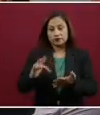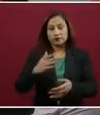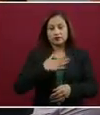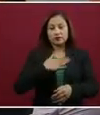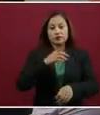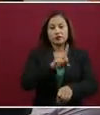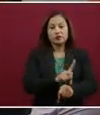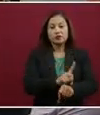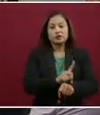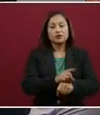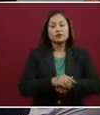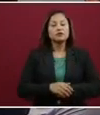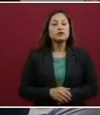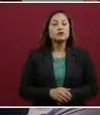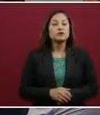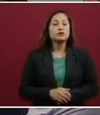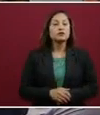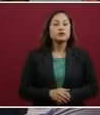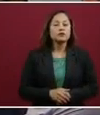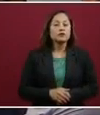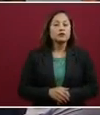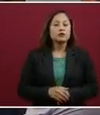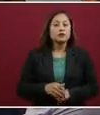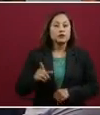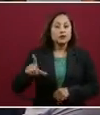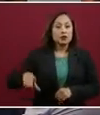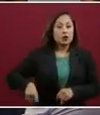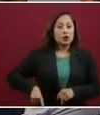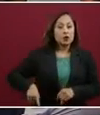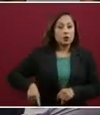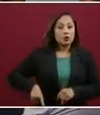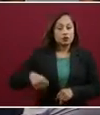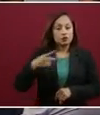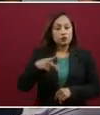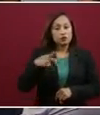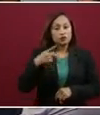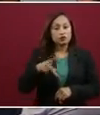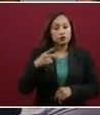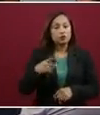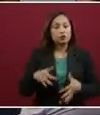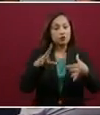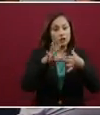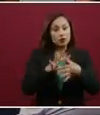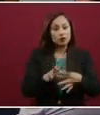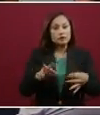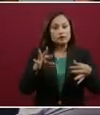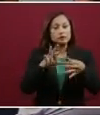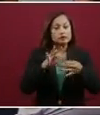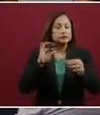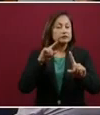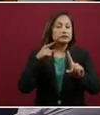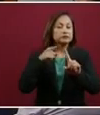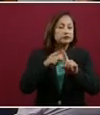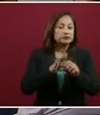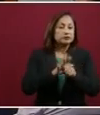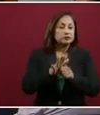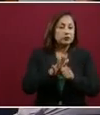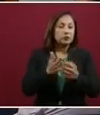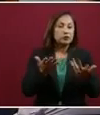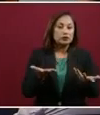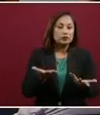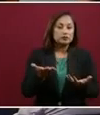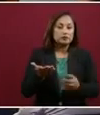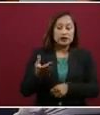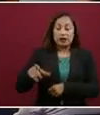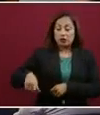presidente. Durante su gobierno la narrativa ha sido, en resumen, convertir lo público